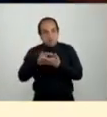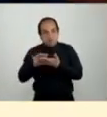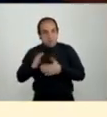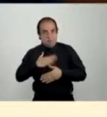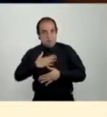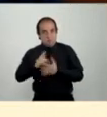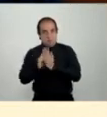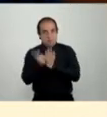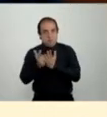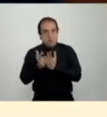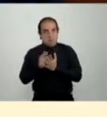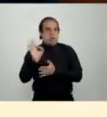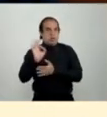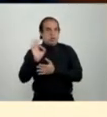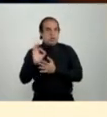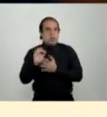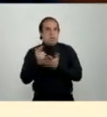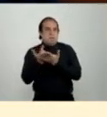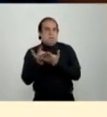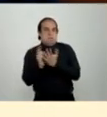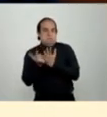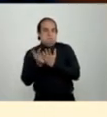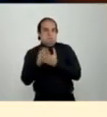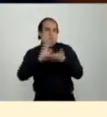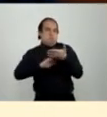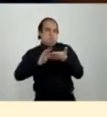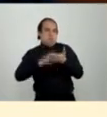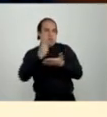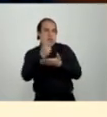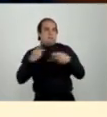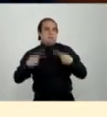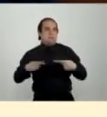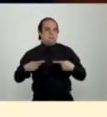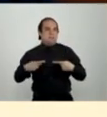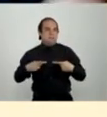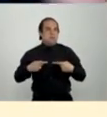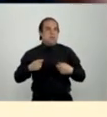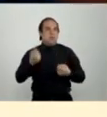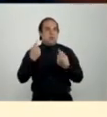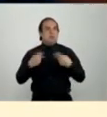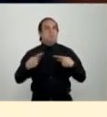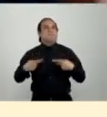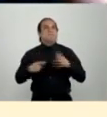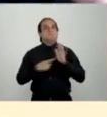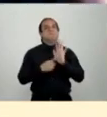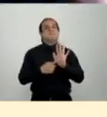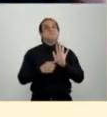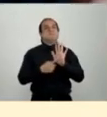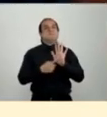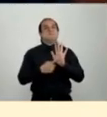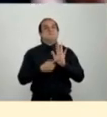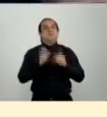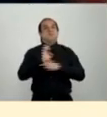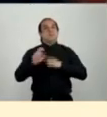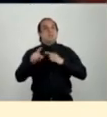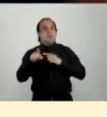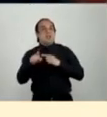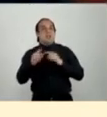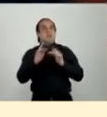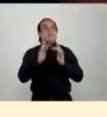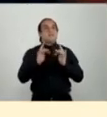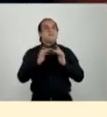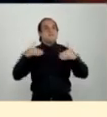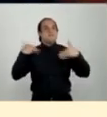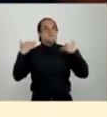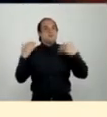leer una o dos páginas sobre ese personaje, alguien se lo debió mostrar. Y entonces, en la conversación